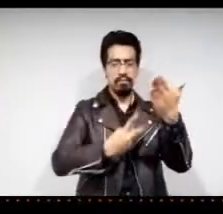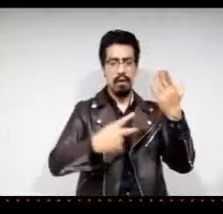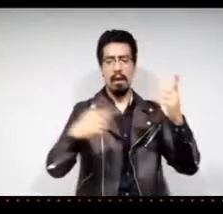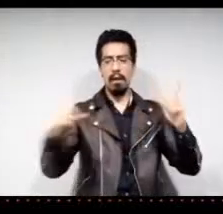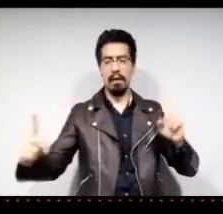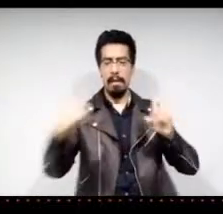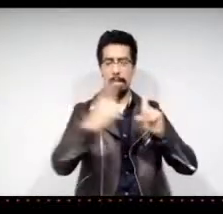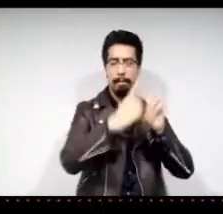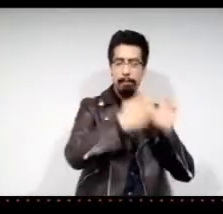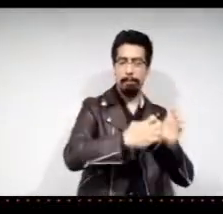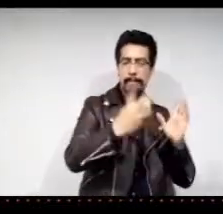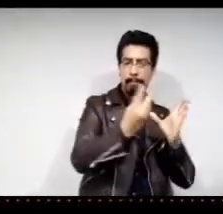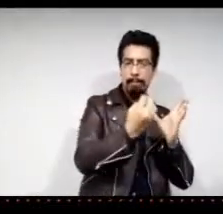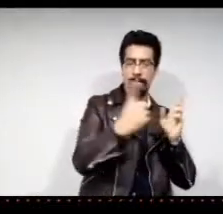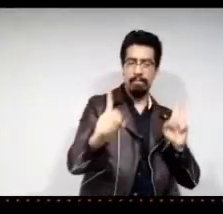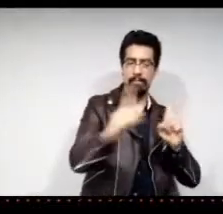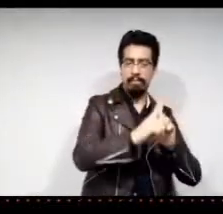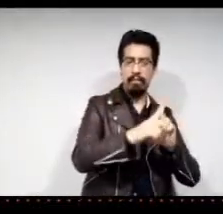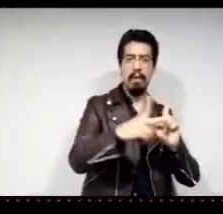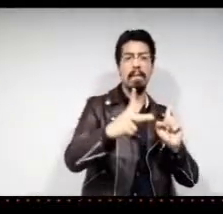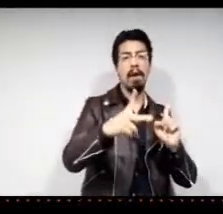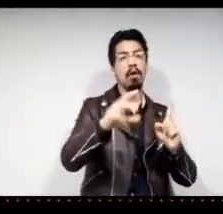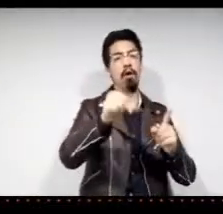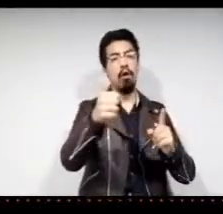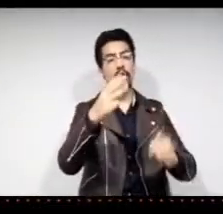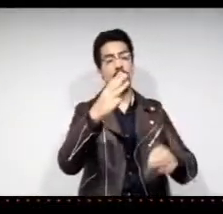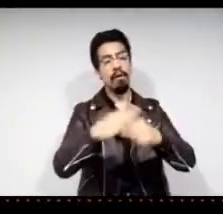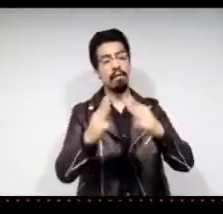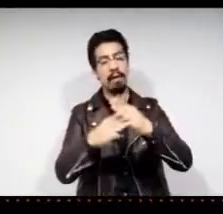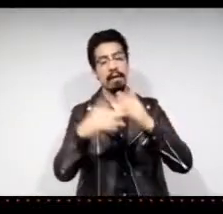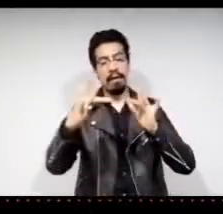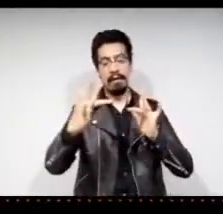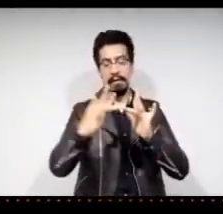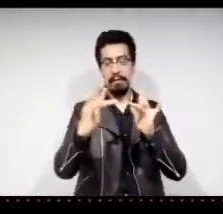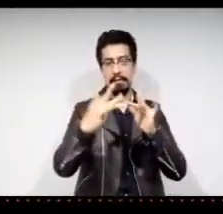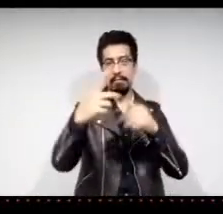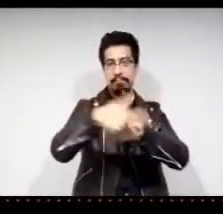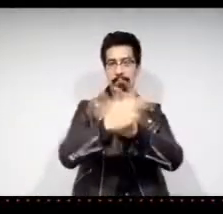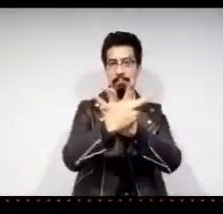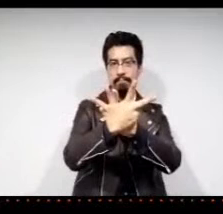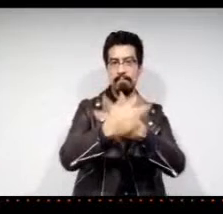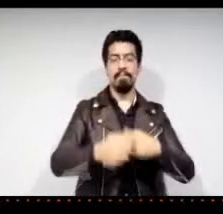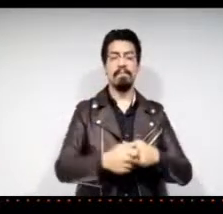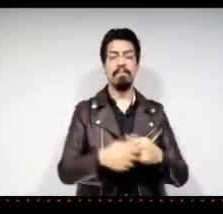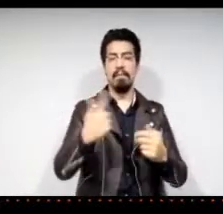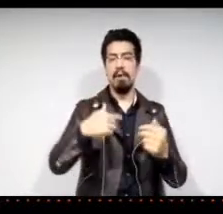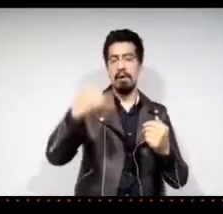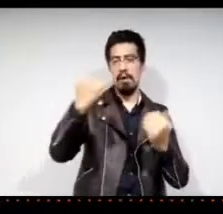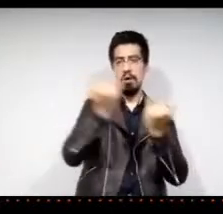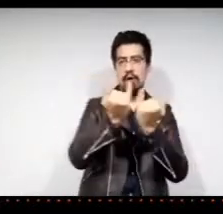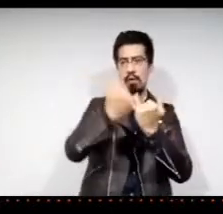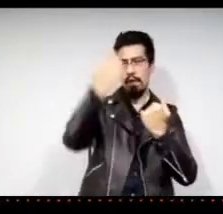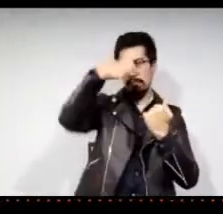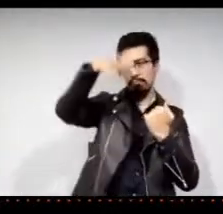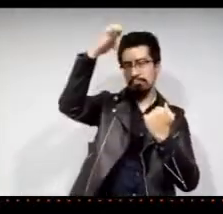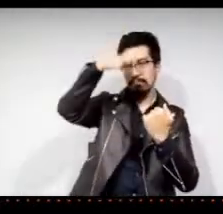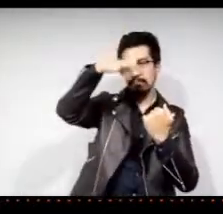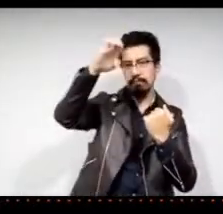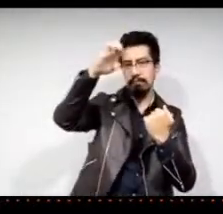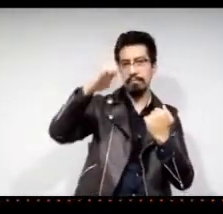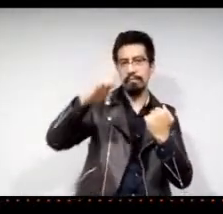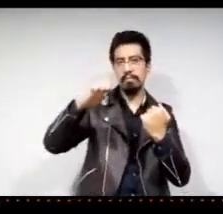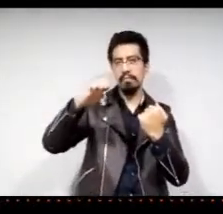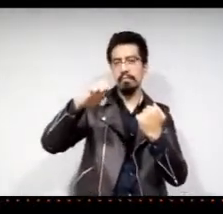algunas materias en línea, ¿no? Entonces, tomamos como parte de esa experiencia para abordar lo que se nos presentaba ahora en